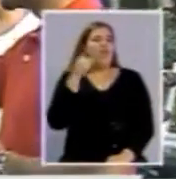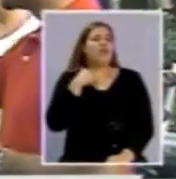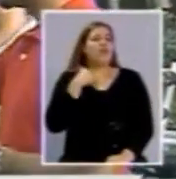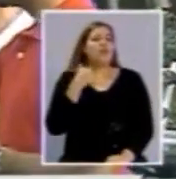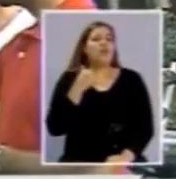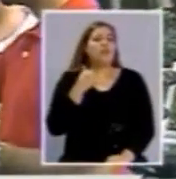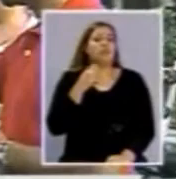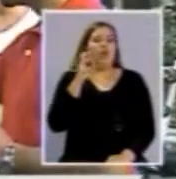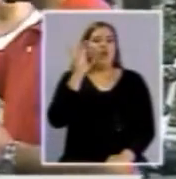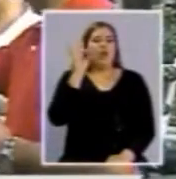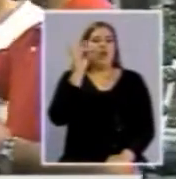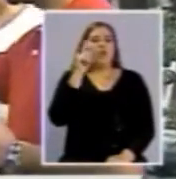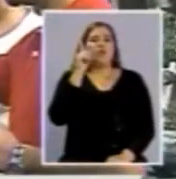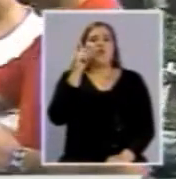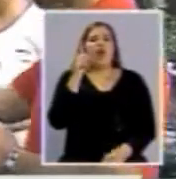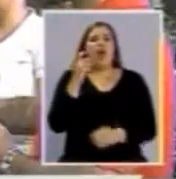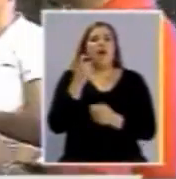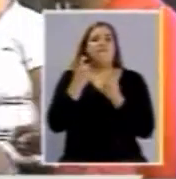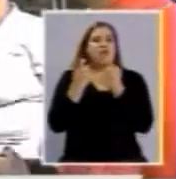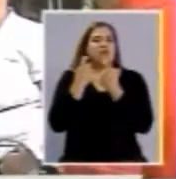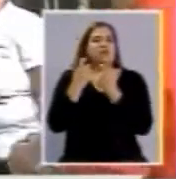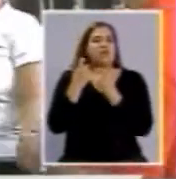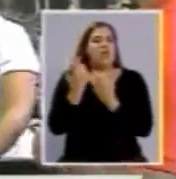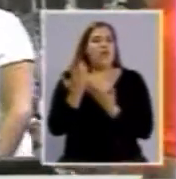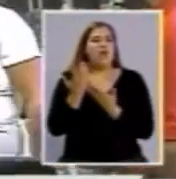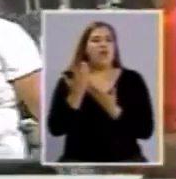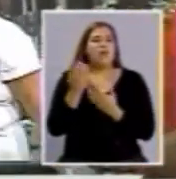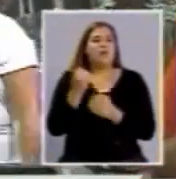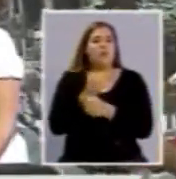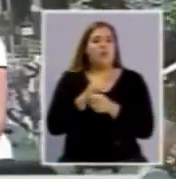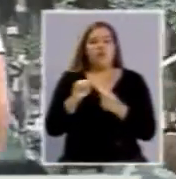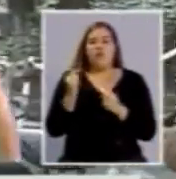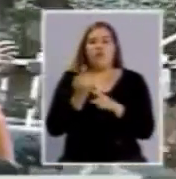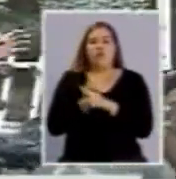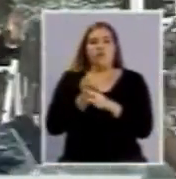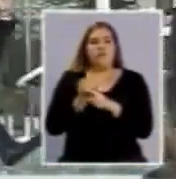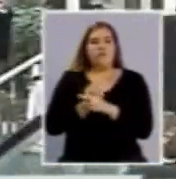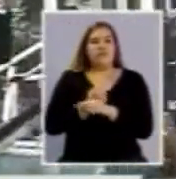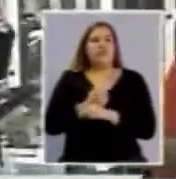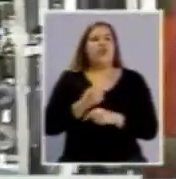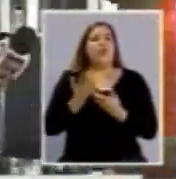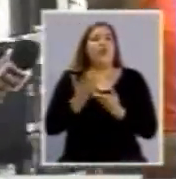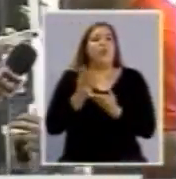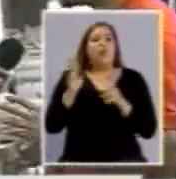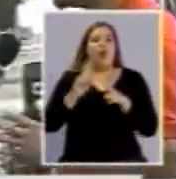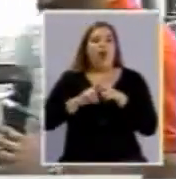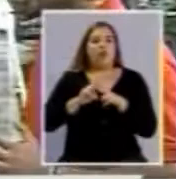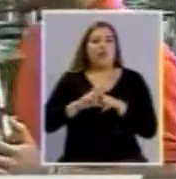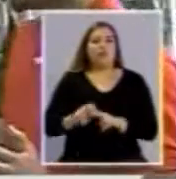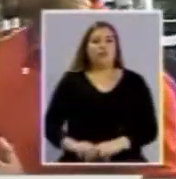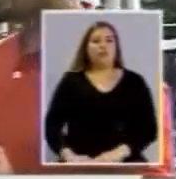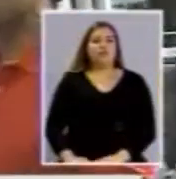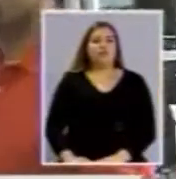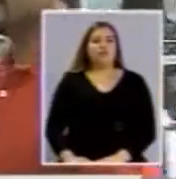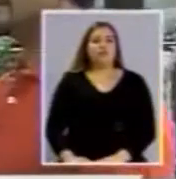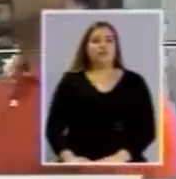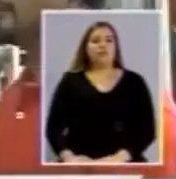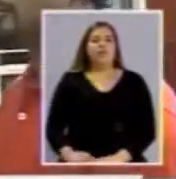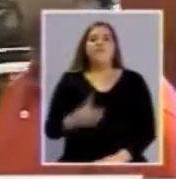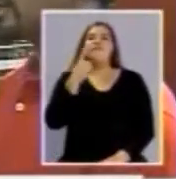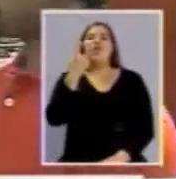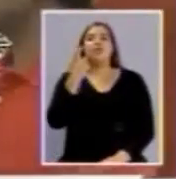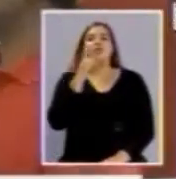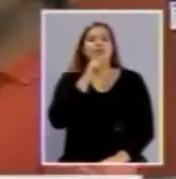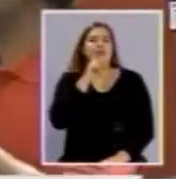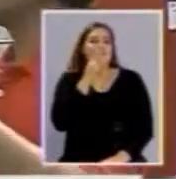¿cómo yo elijo una velocidad para que sea eficiente? ¿No puedo conversar? ¿Cómo la escojo? Sí, perfecto. La velocidad tiene